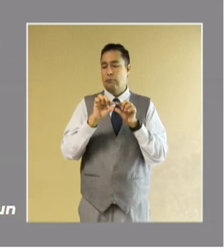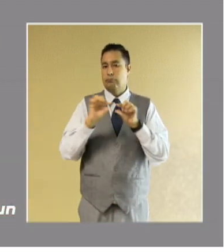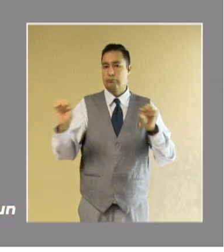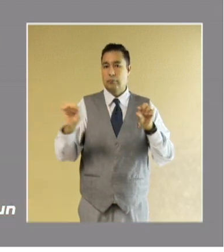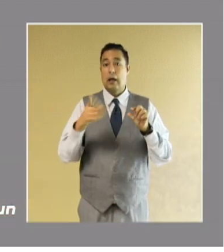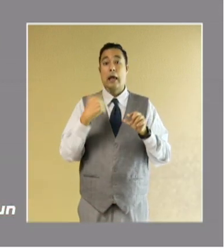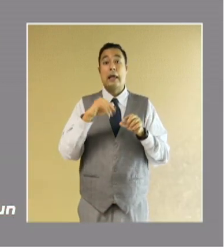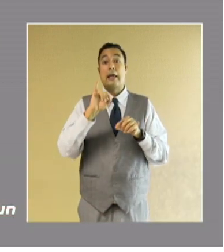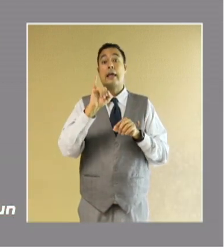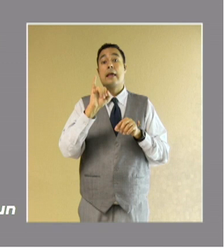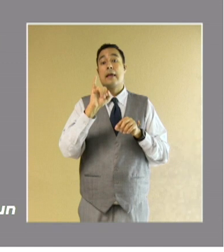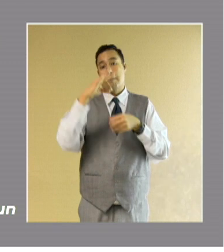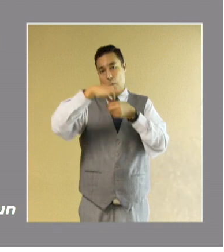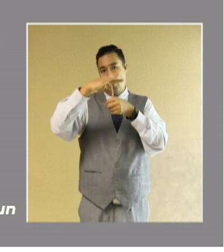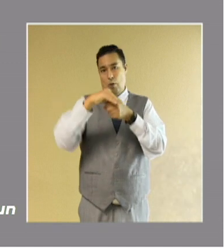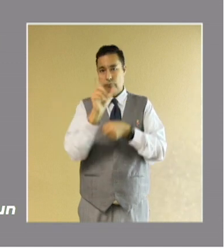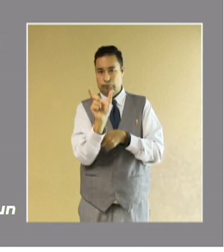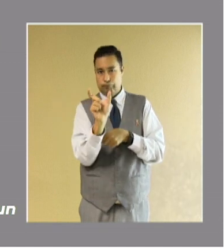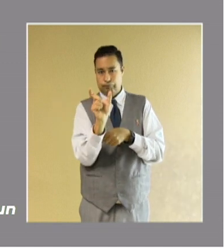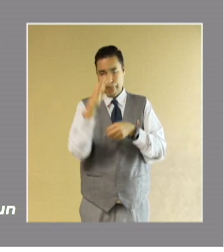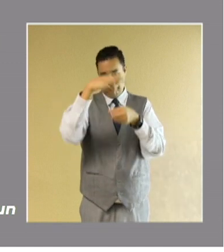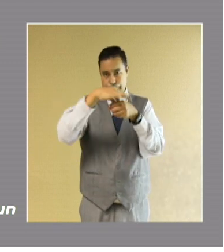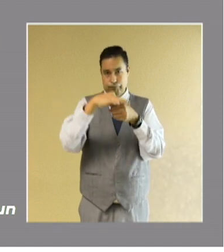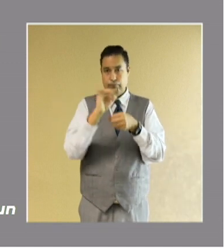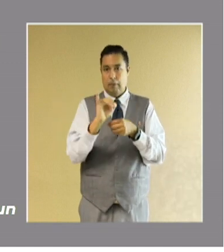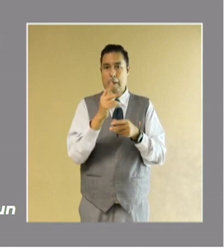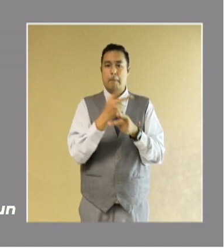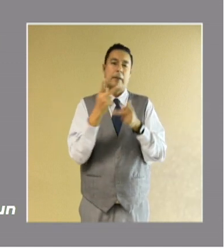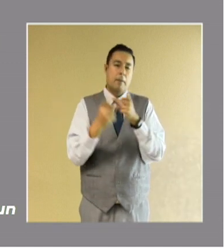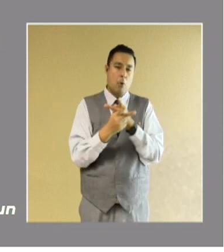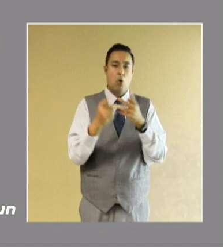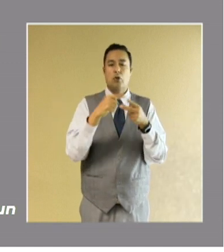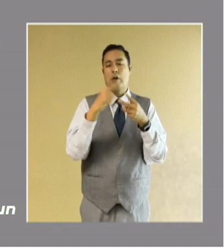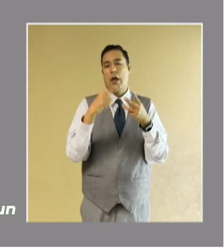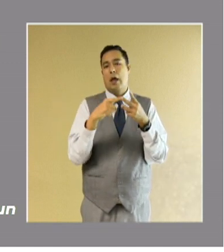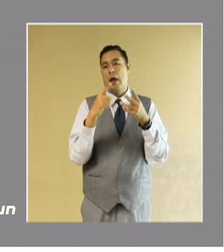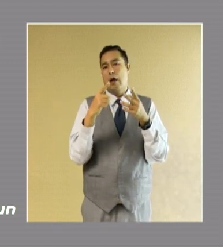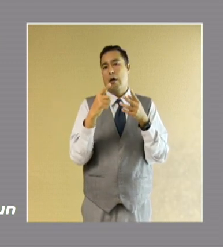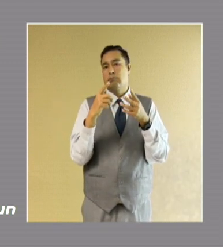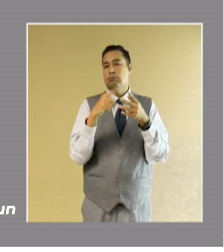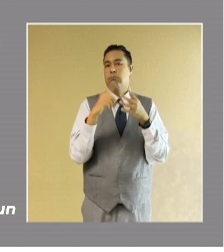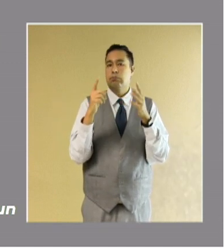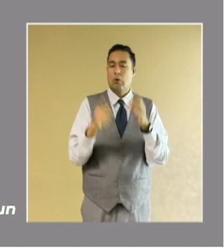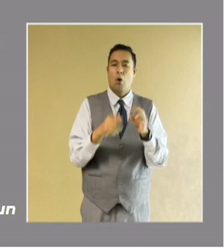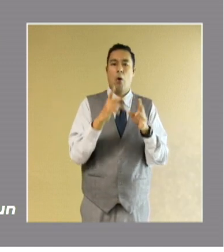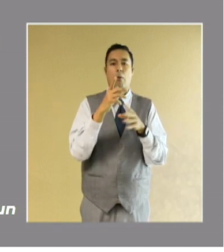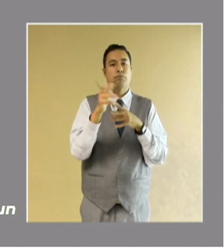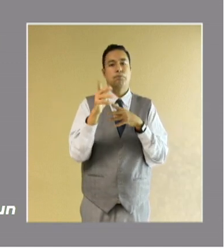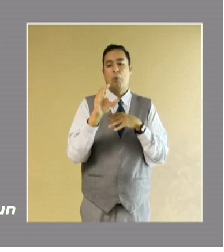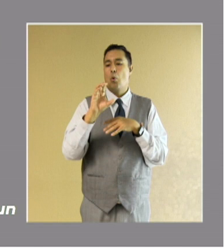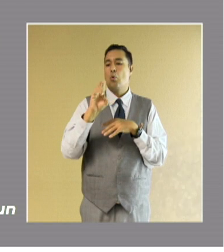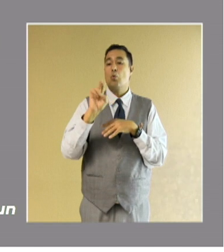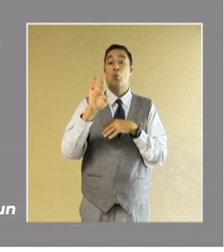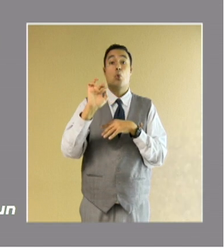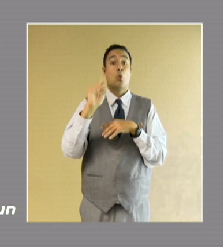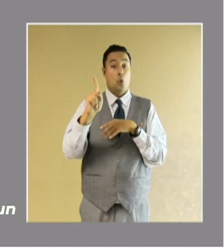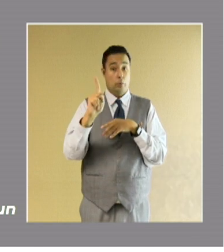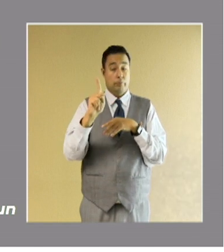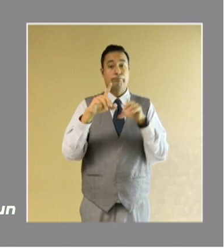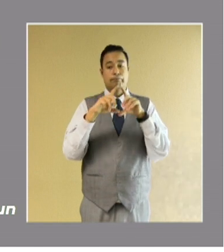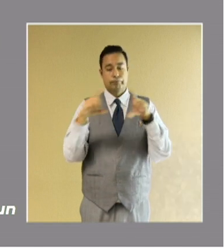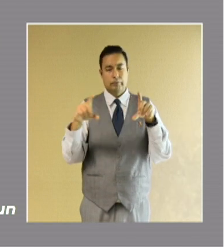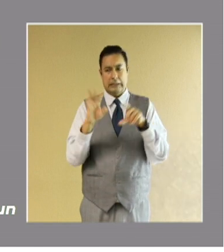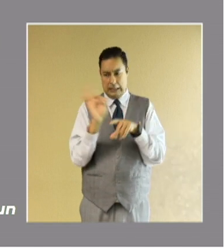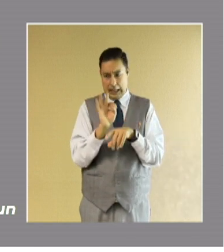fotografía credencial del ine pasaporte licencia de manejo la cura actualizada en caso de que en su